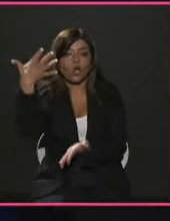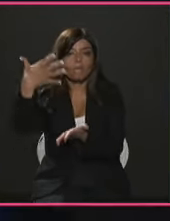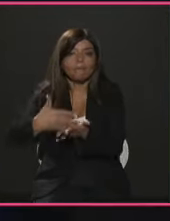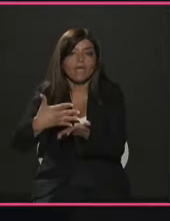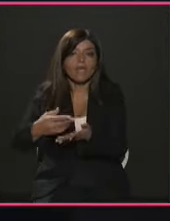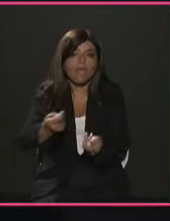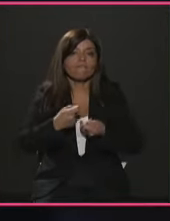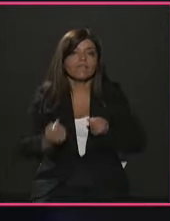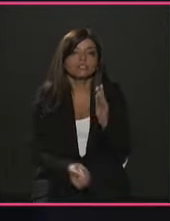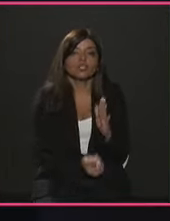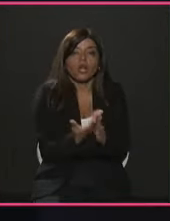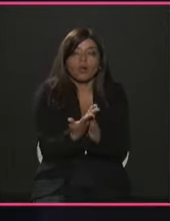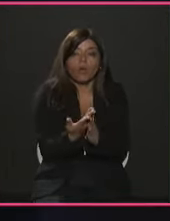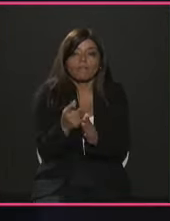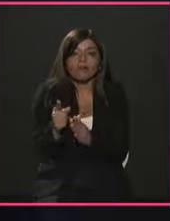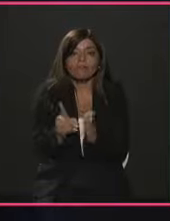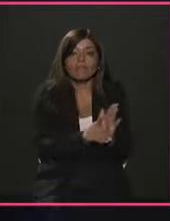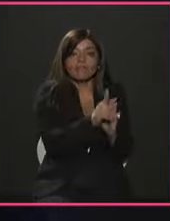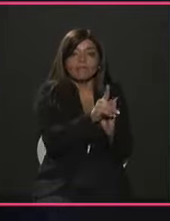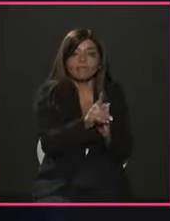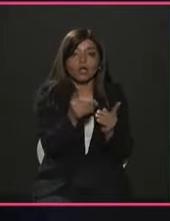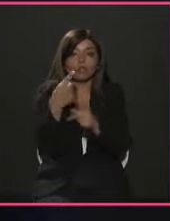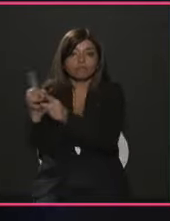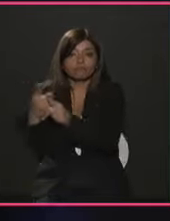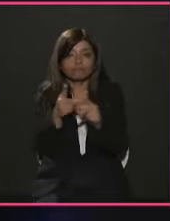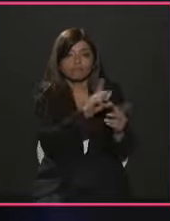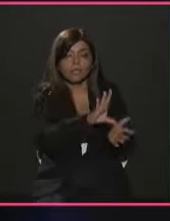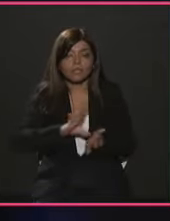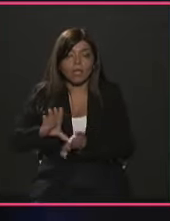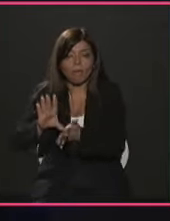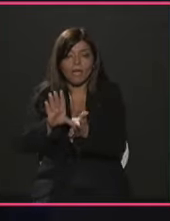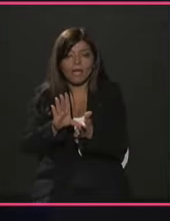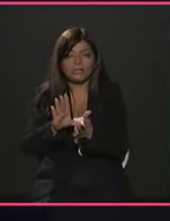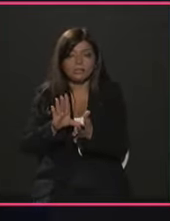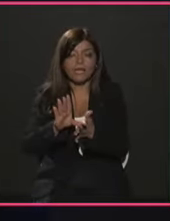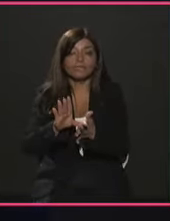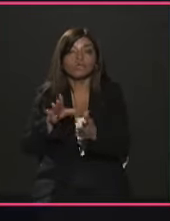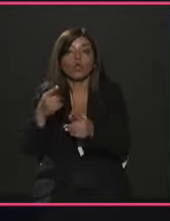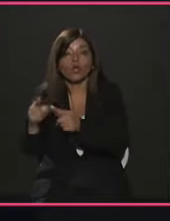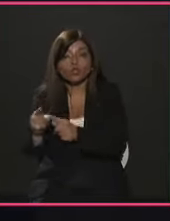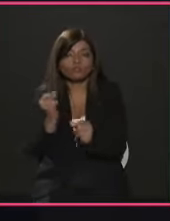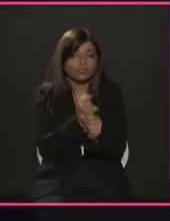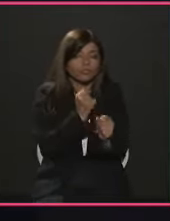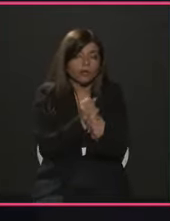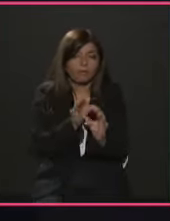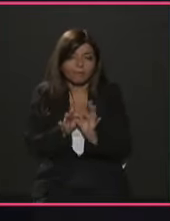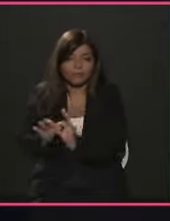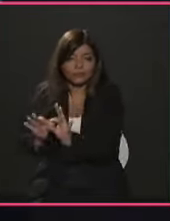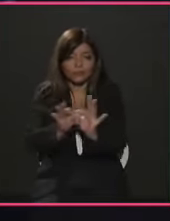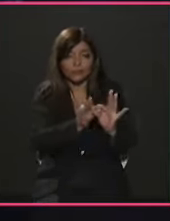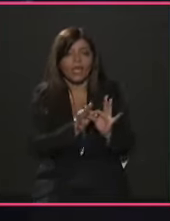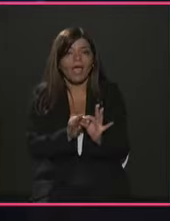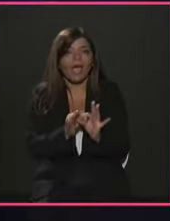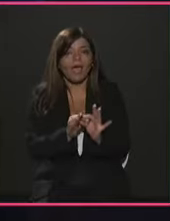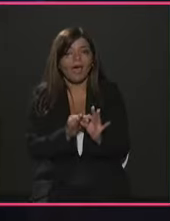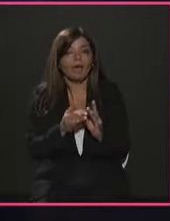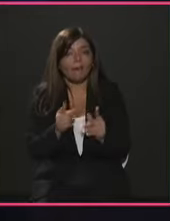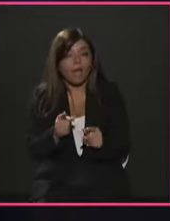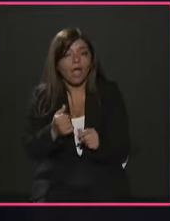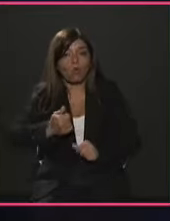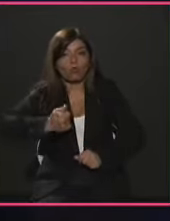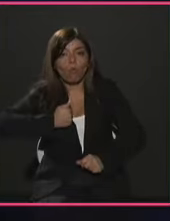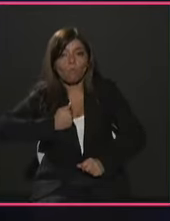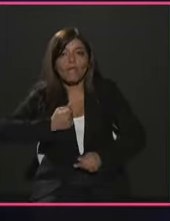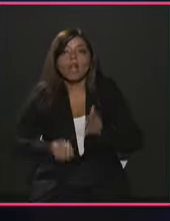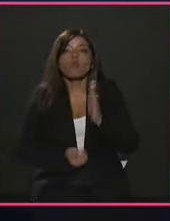inversiones nuevas desde el desarrollo multilateral se ha utilizado junto con mucho otro trabajo que se ha hecho para poder trabajar con